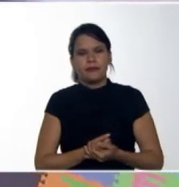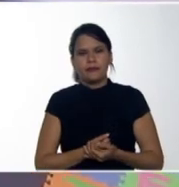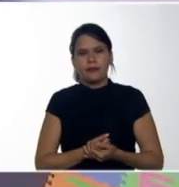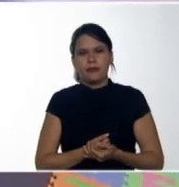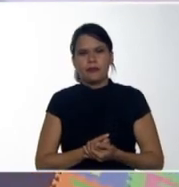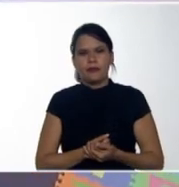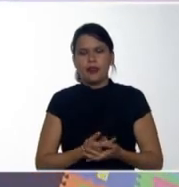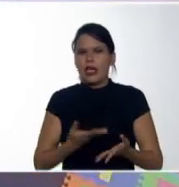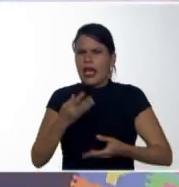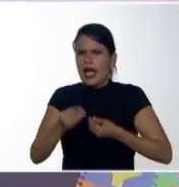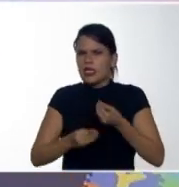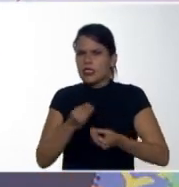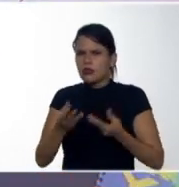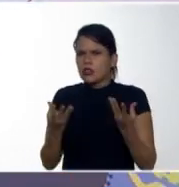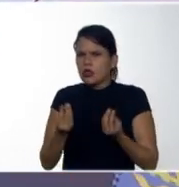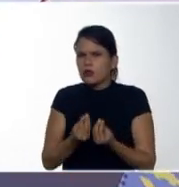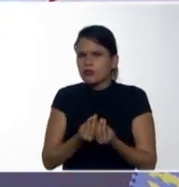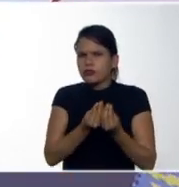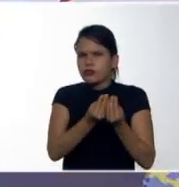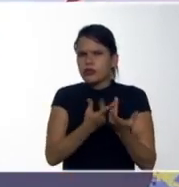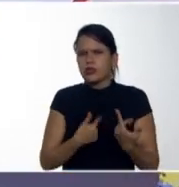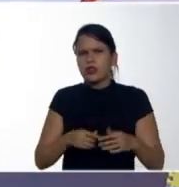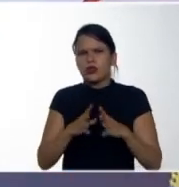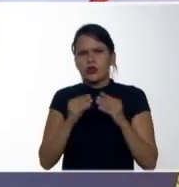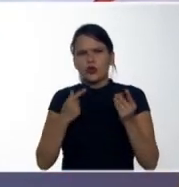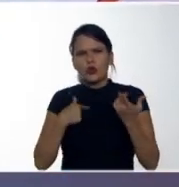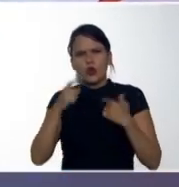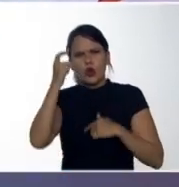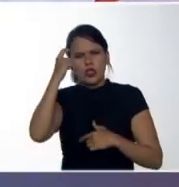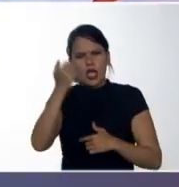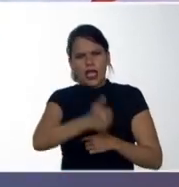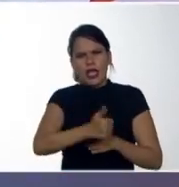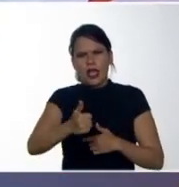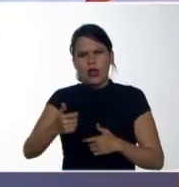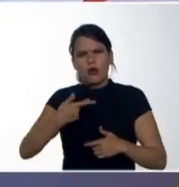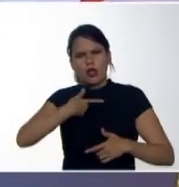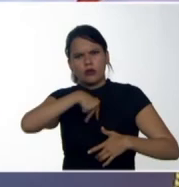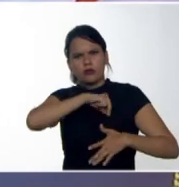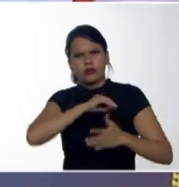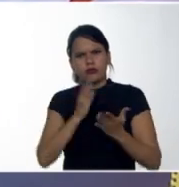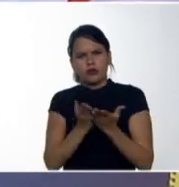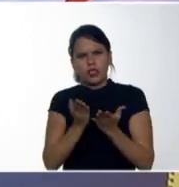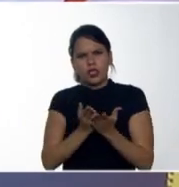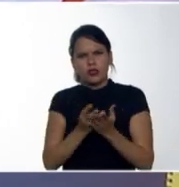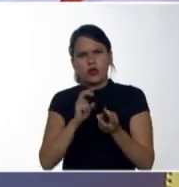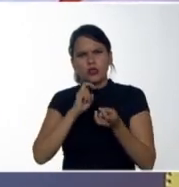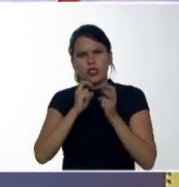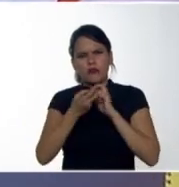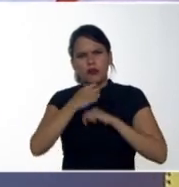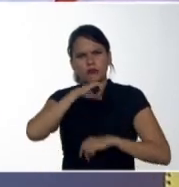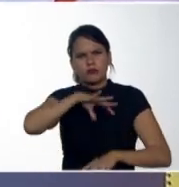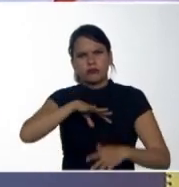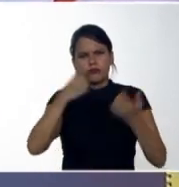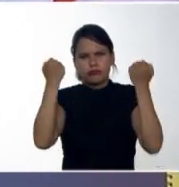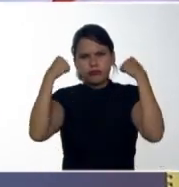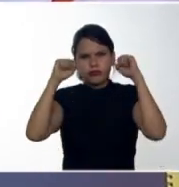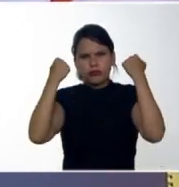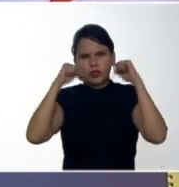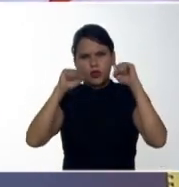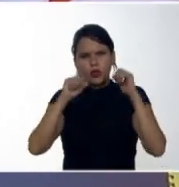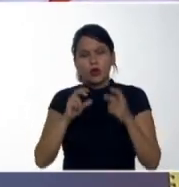cadafamiliaunaescuela.me.gov.be, haciendo ese acompañamiento cotidiano en cada una de nuestras clases, con sus referentes teóricos prácticos, con sus